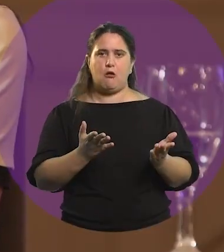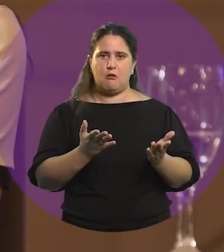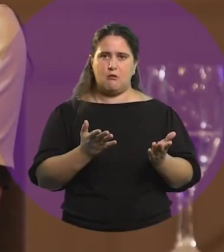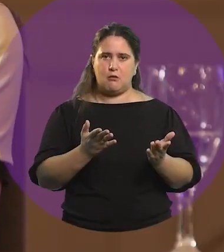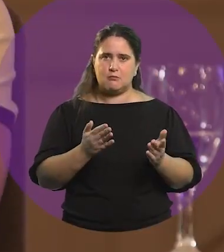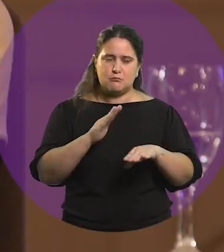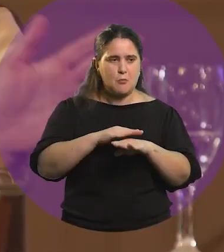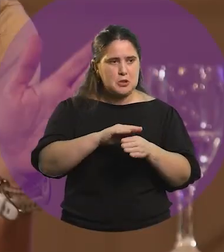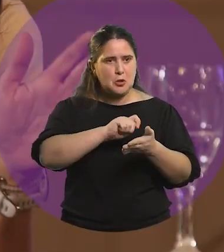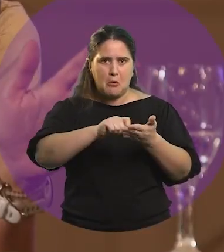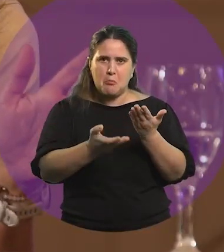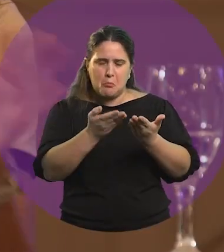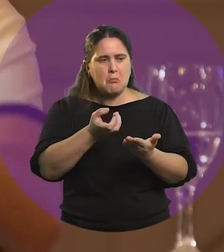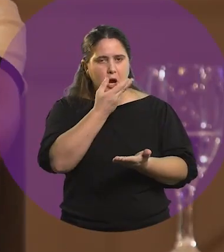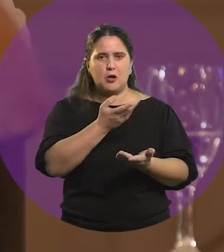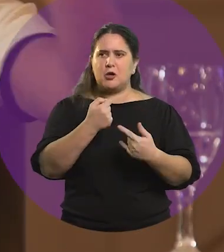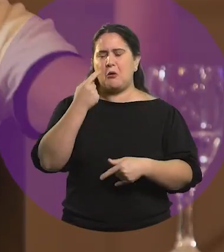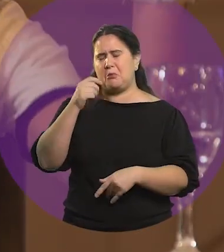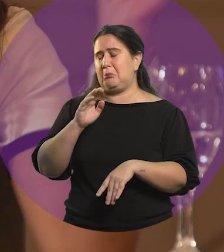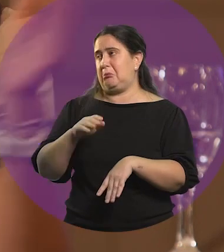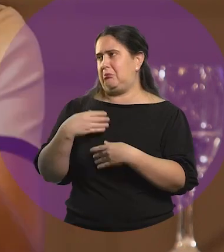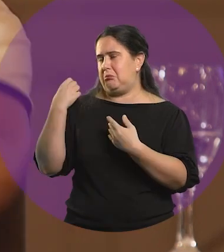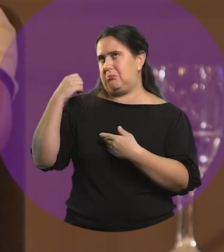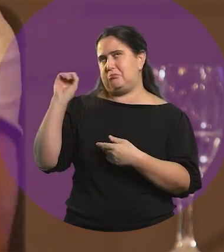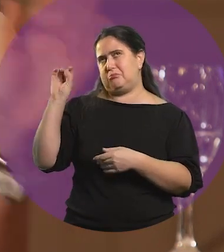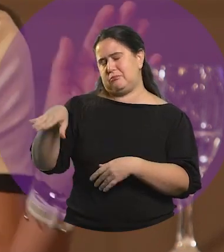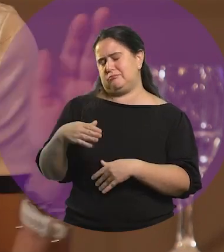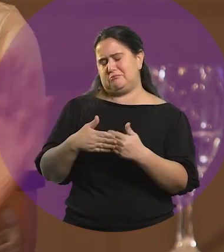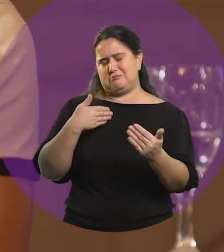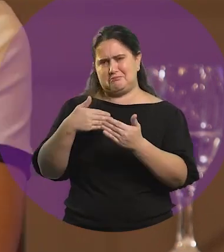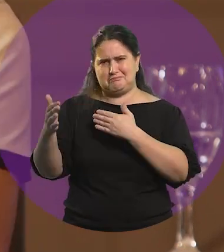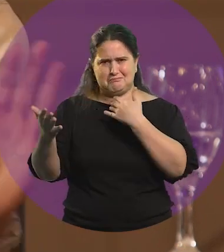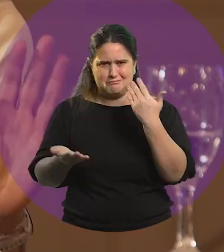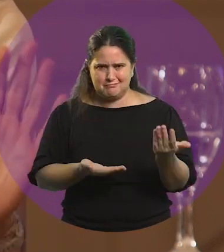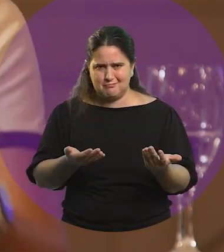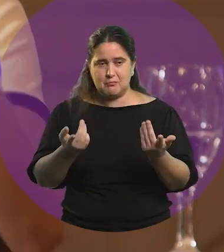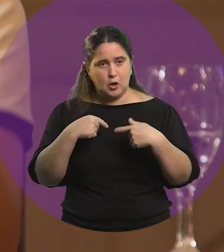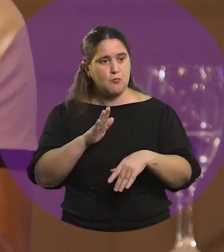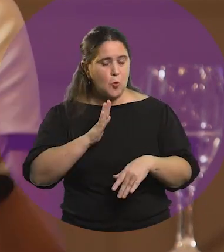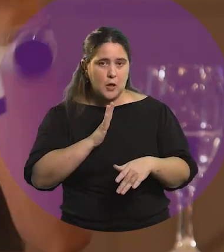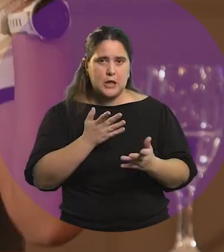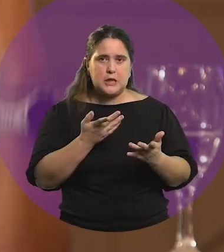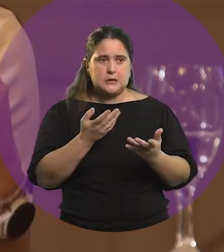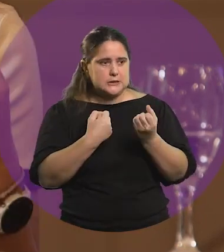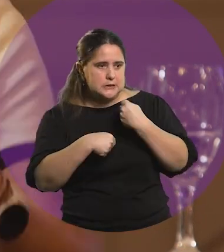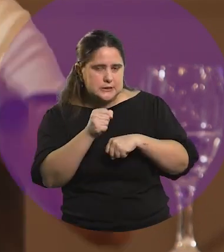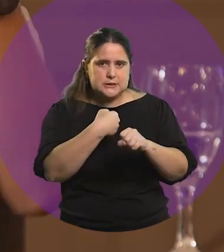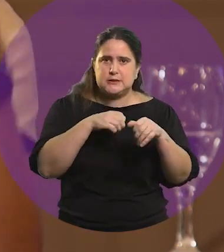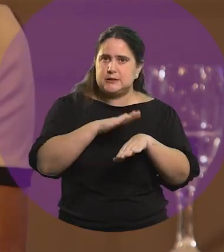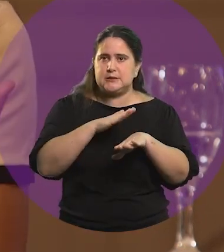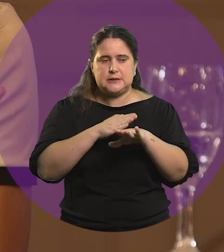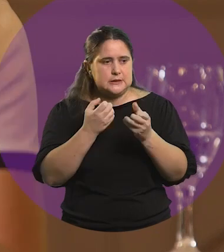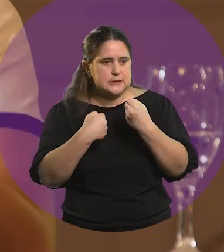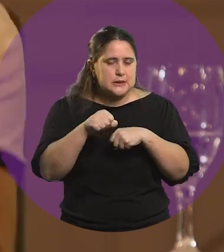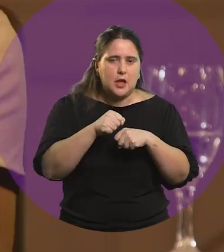mejor. A los hombres no les hace nada, es como que les hubiese puesto una mosca adelante, no se inmutan. Y las mujeres, con darles un